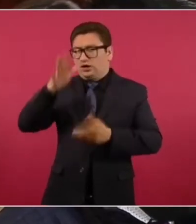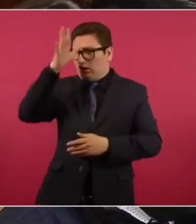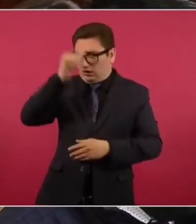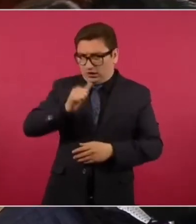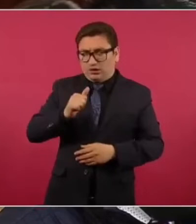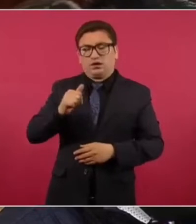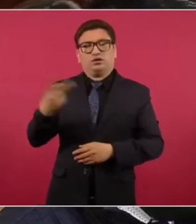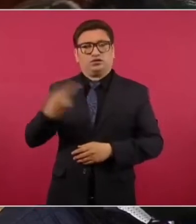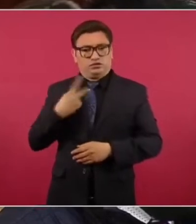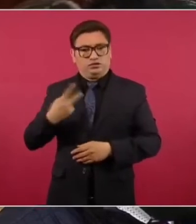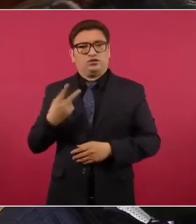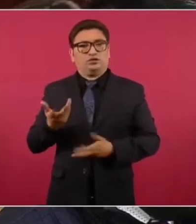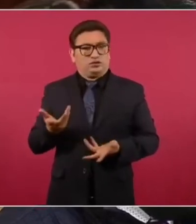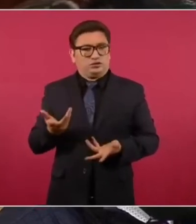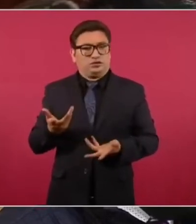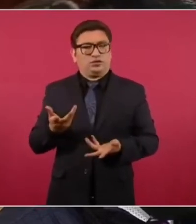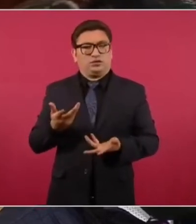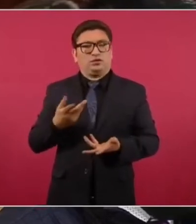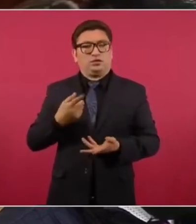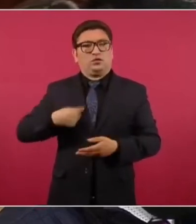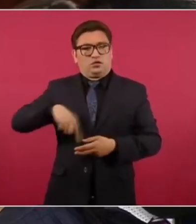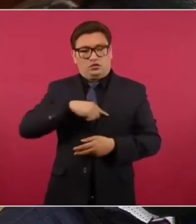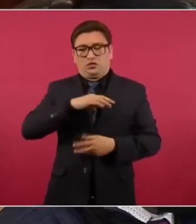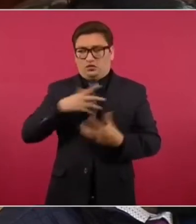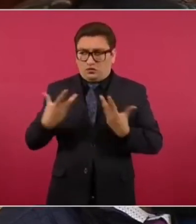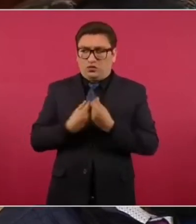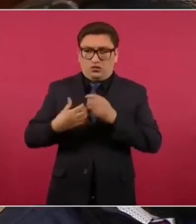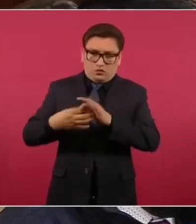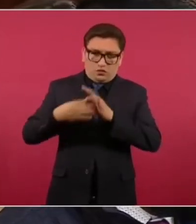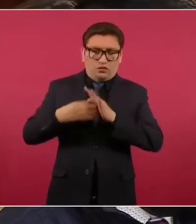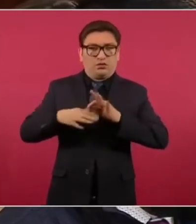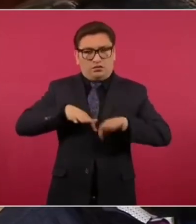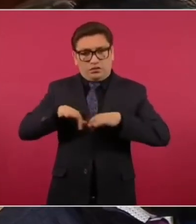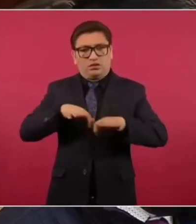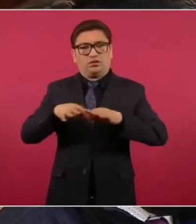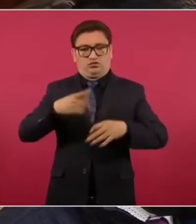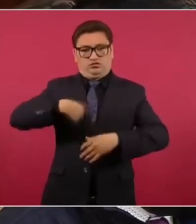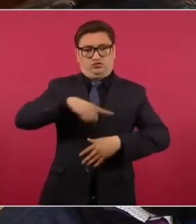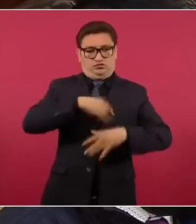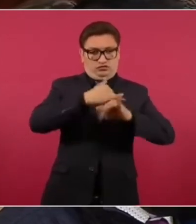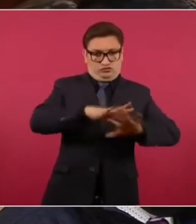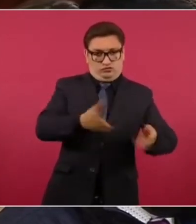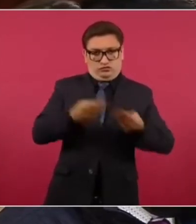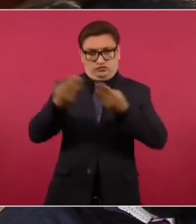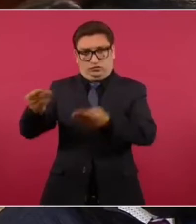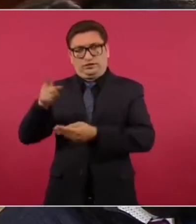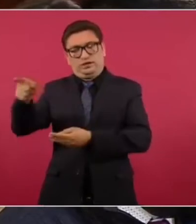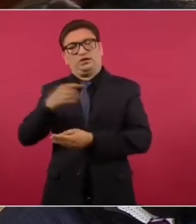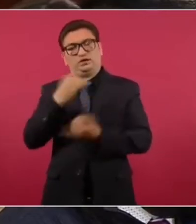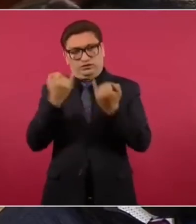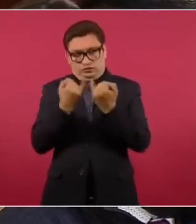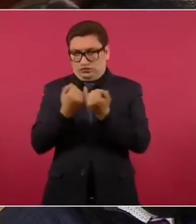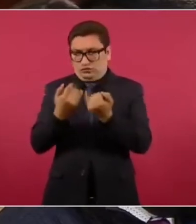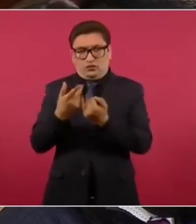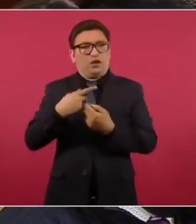de hecho que pues íbamos a coadyuvarnos a ellos, nosotros les dábamos datos y ellos nos ayudaban a ubicar,